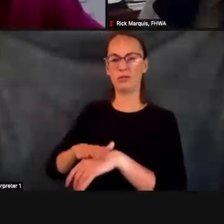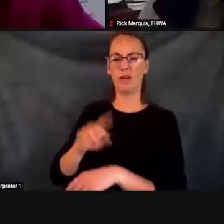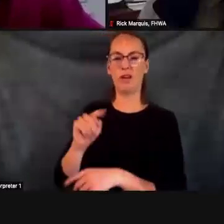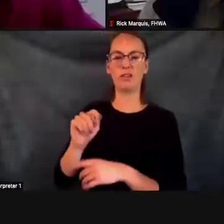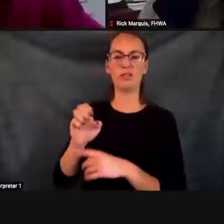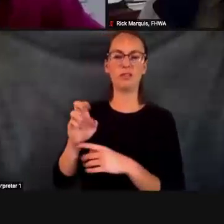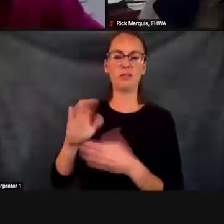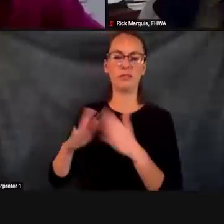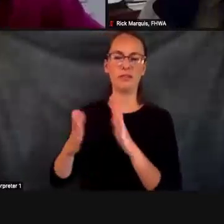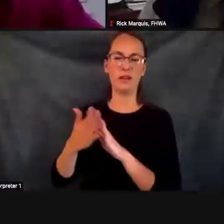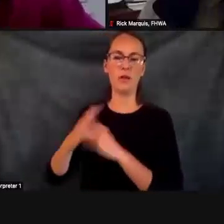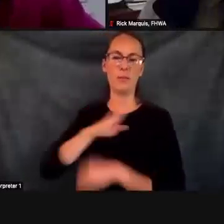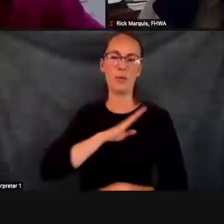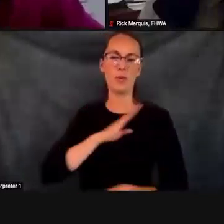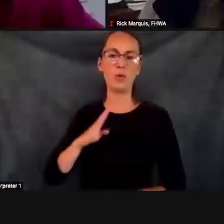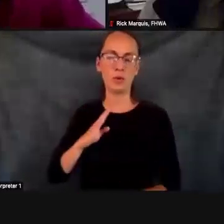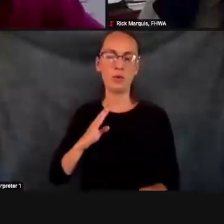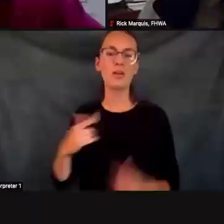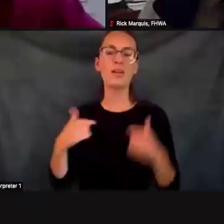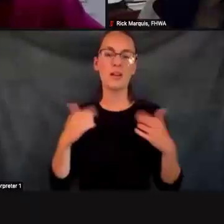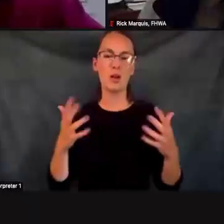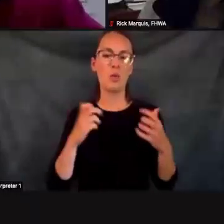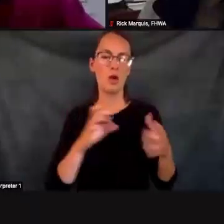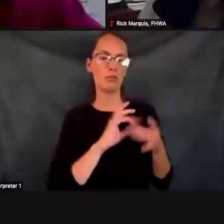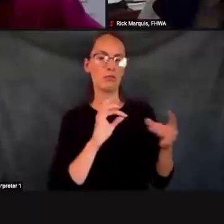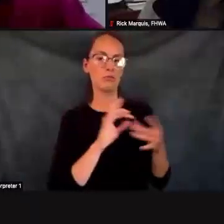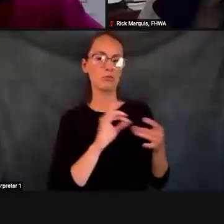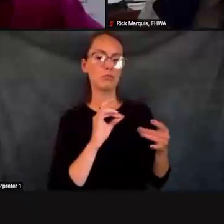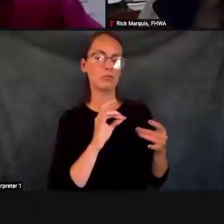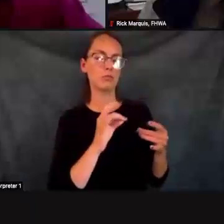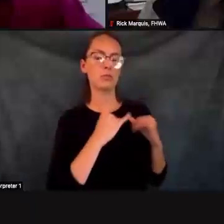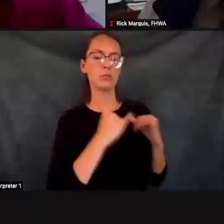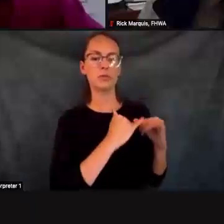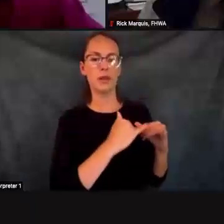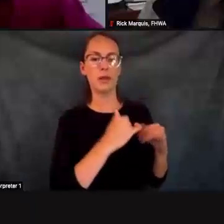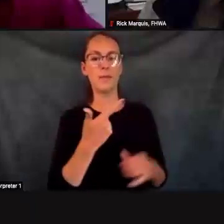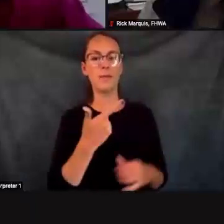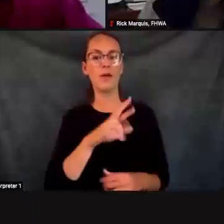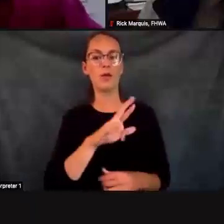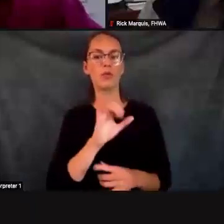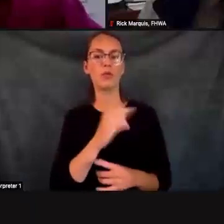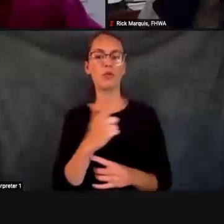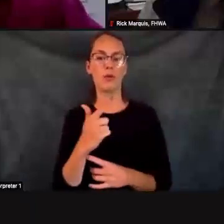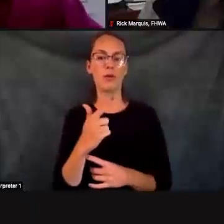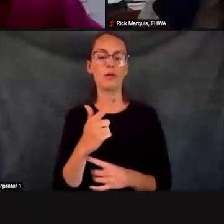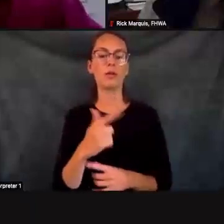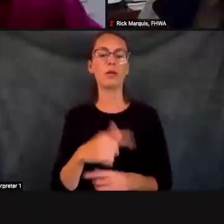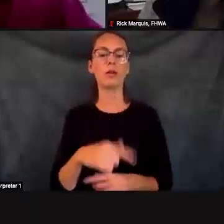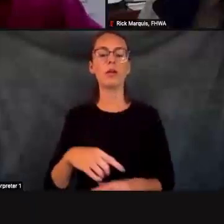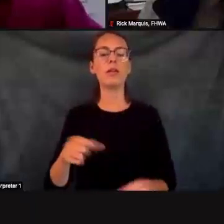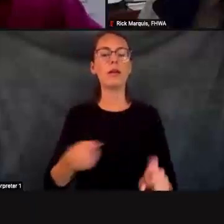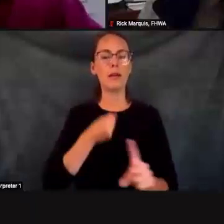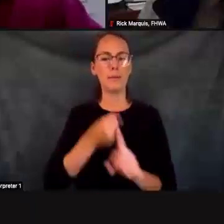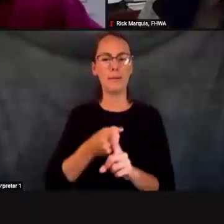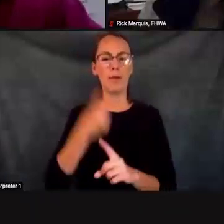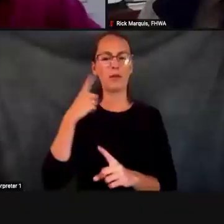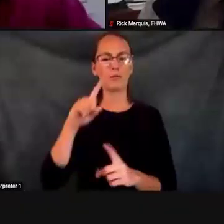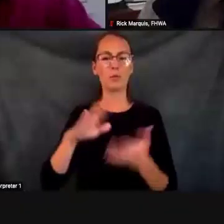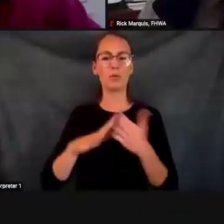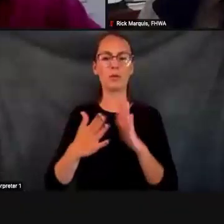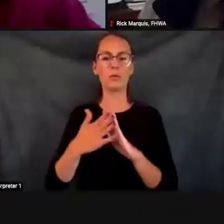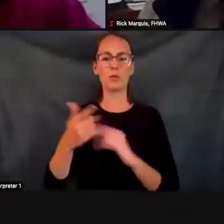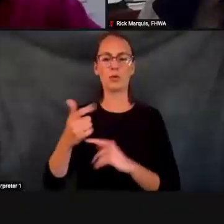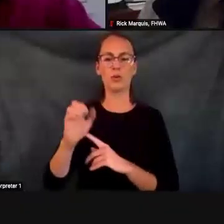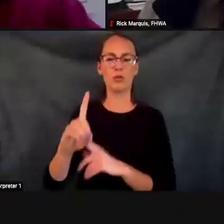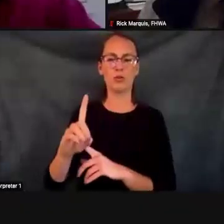Repito aquí los comentarios del señor Gregg. Estoy muy preocupado con el